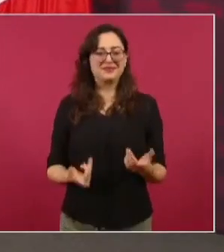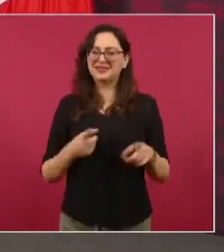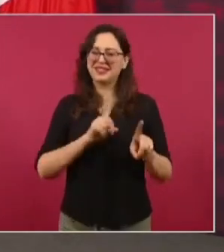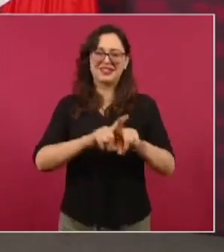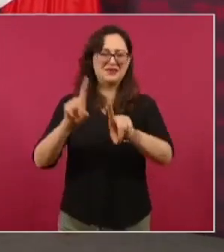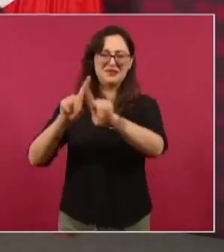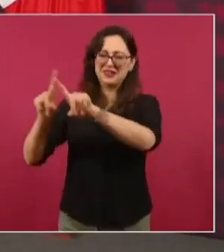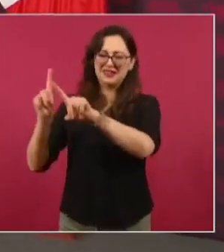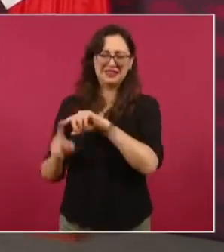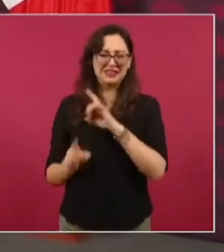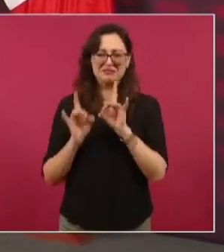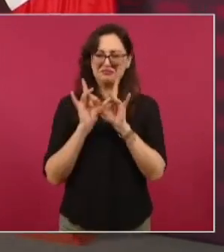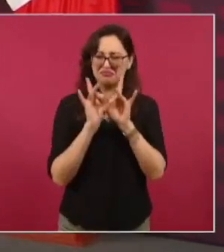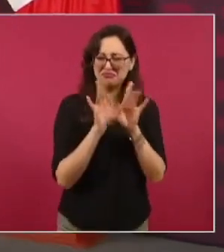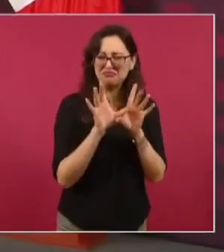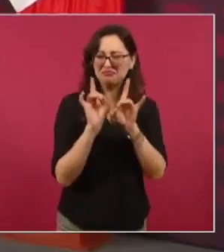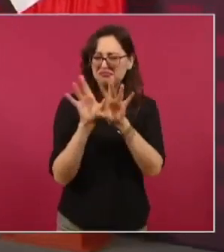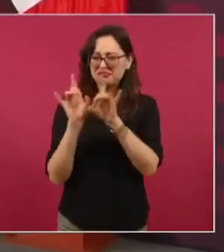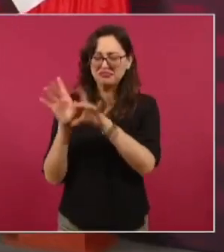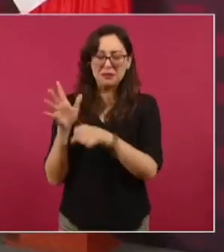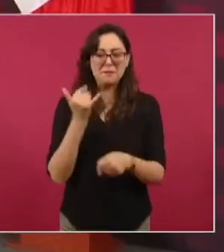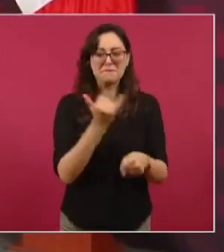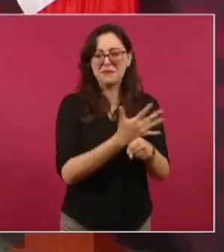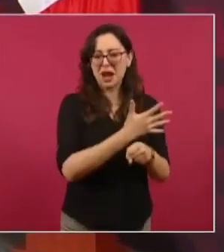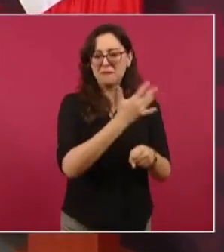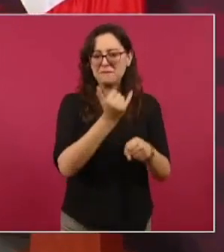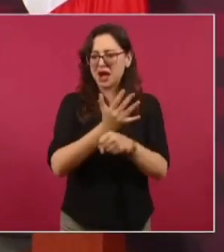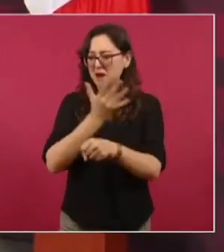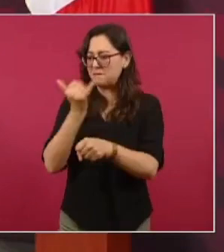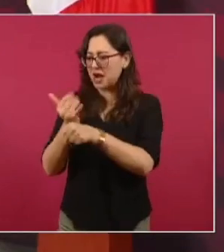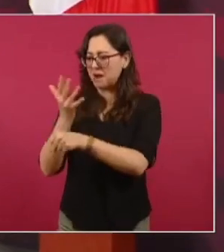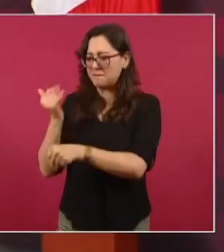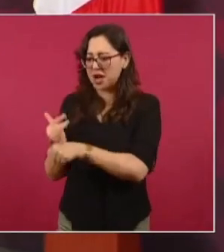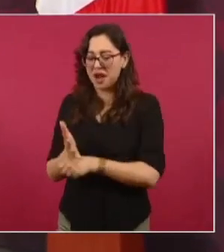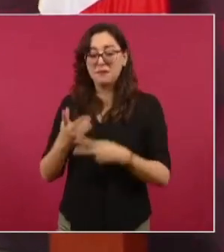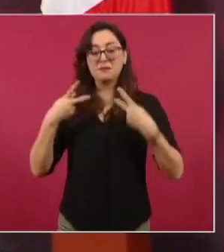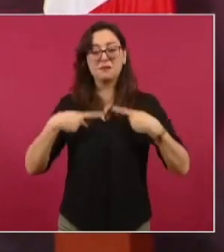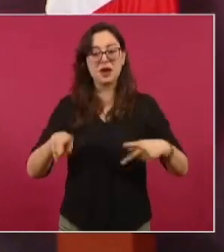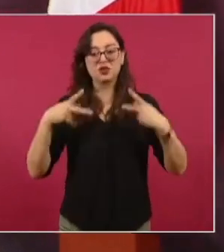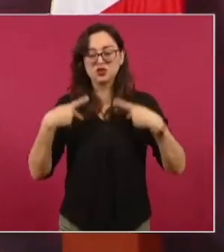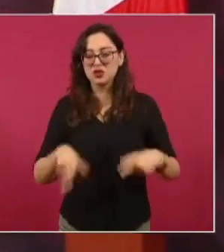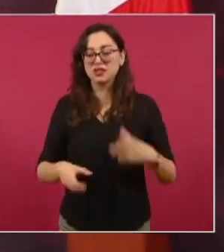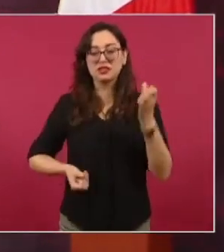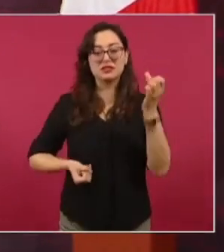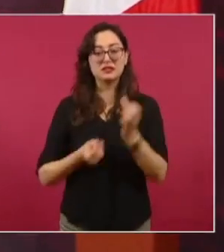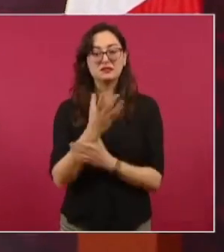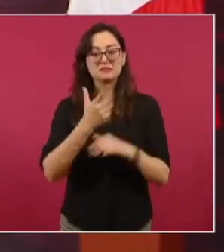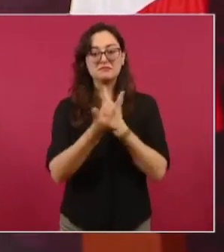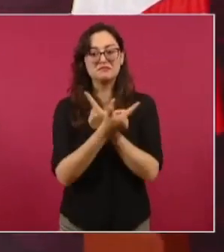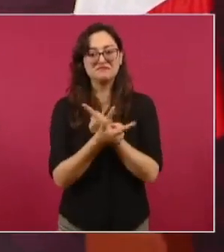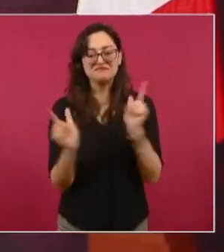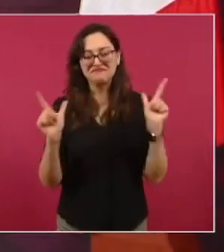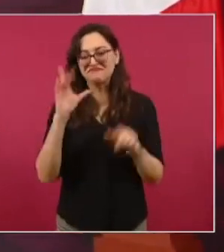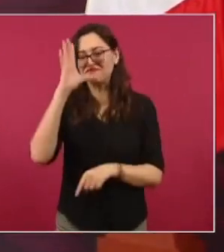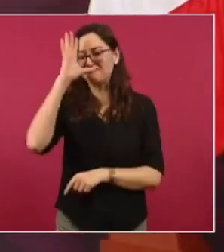dificultando la libertad de estos